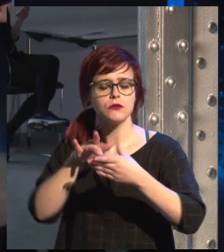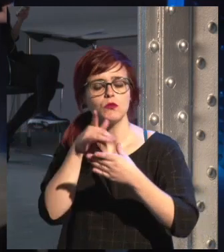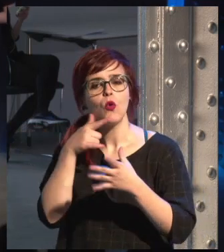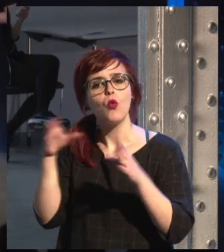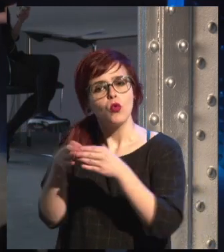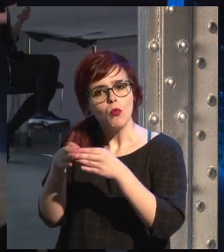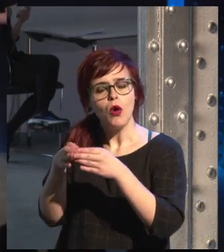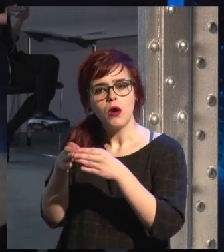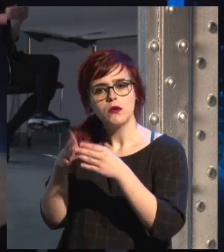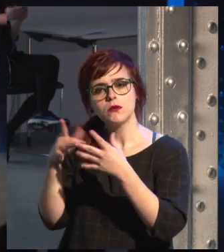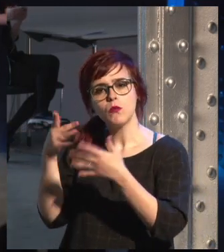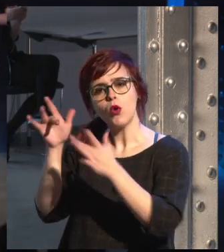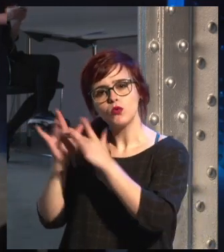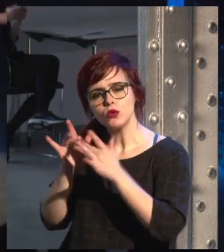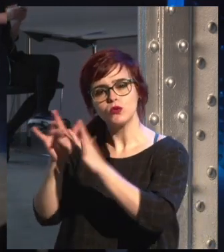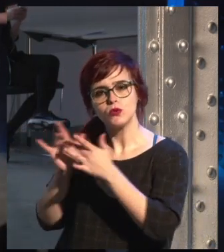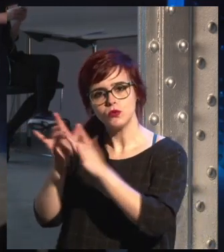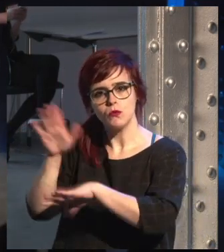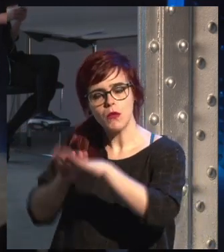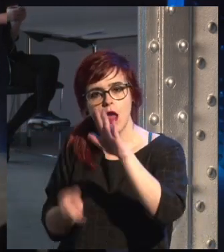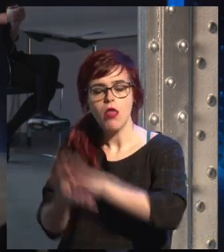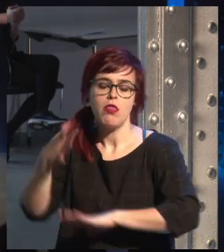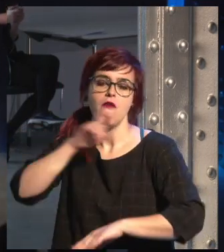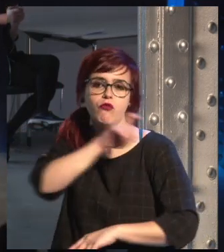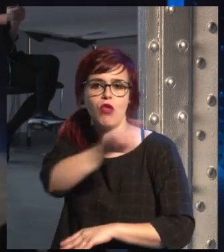vamos a empezar. A